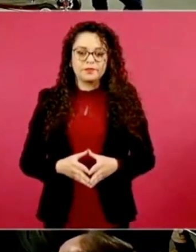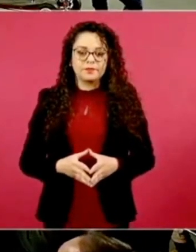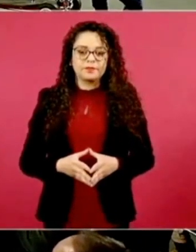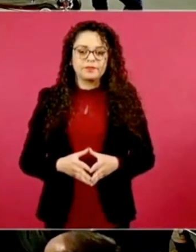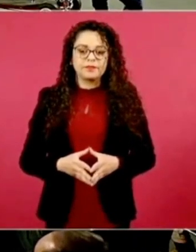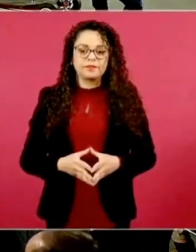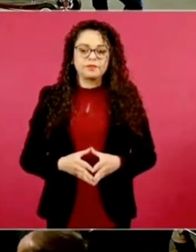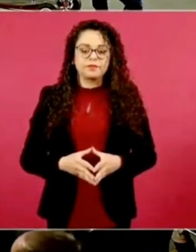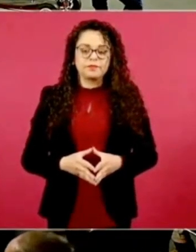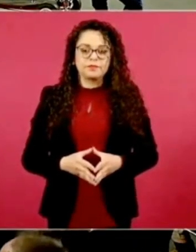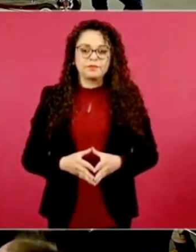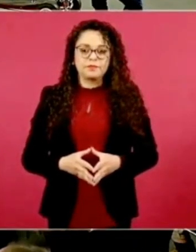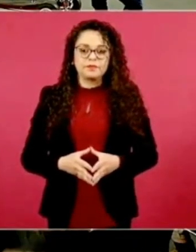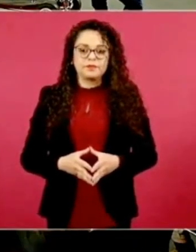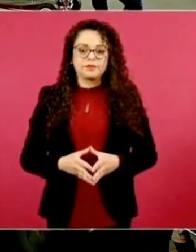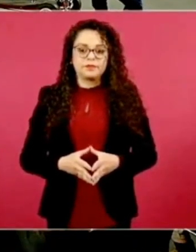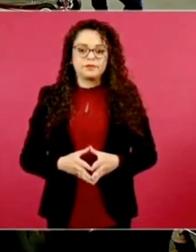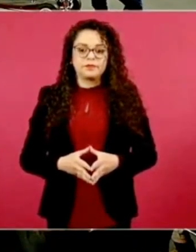Esto fue